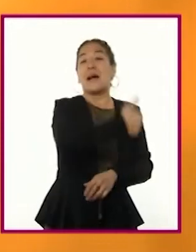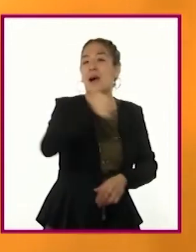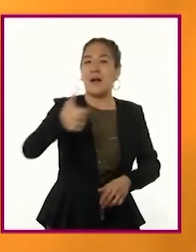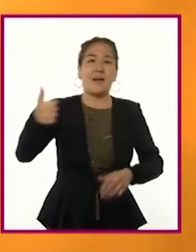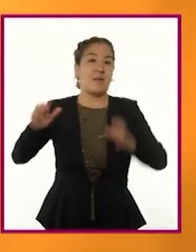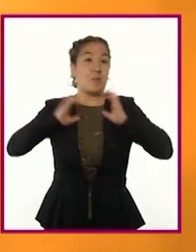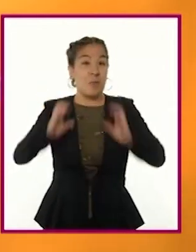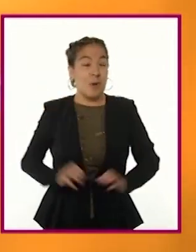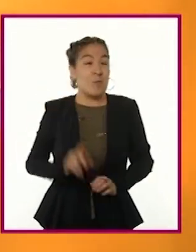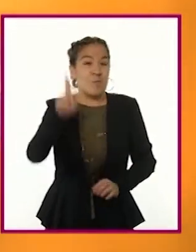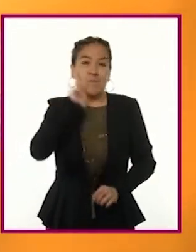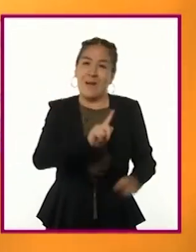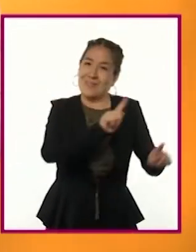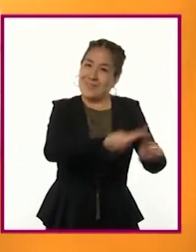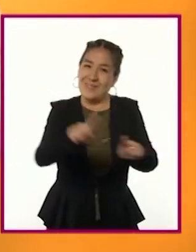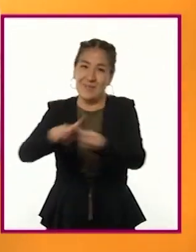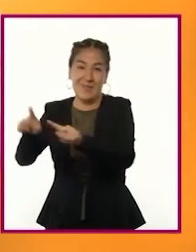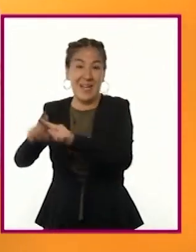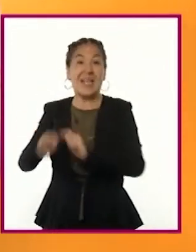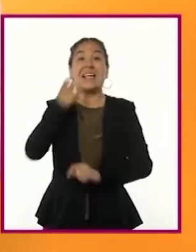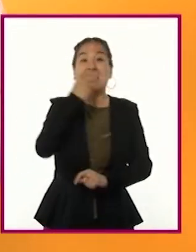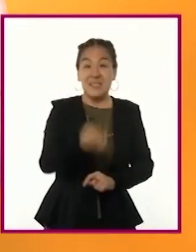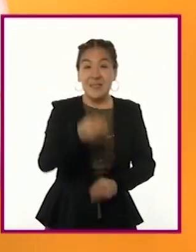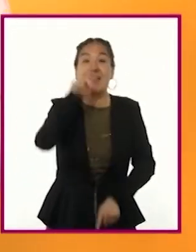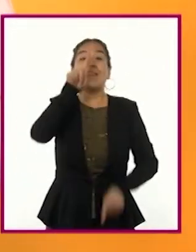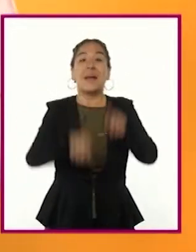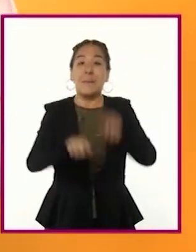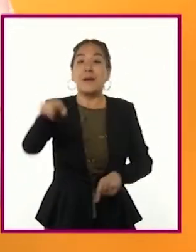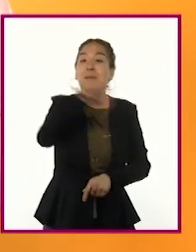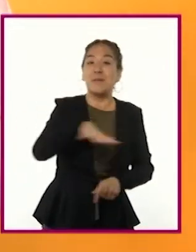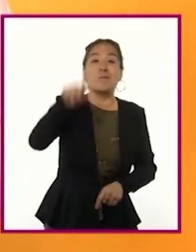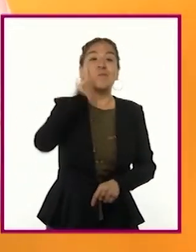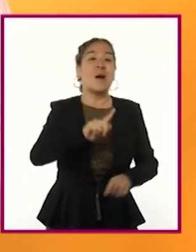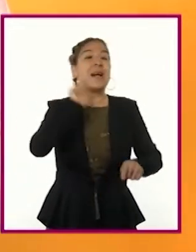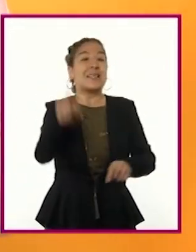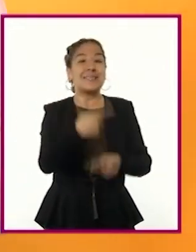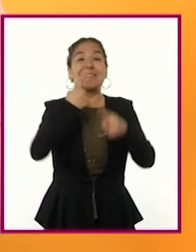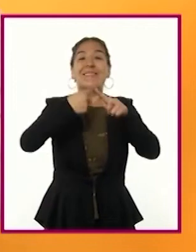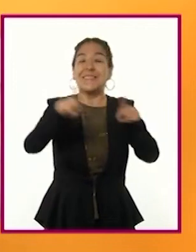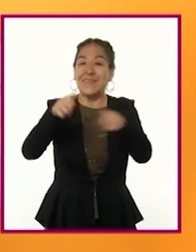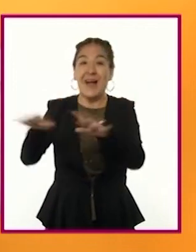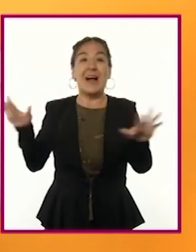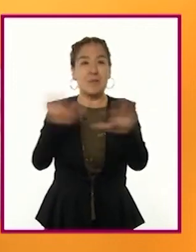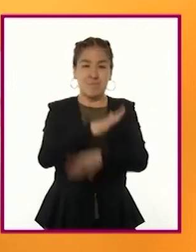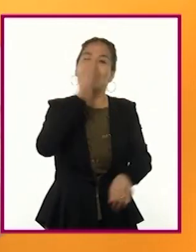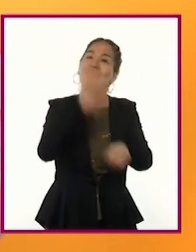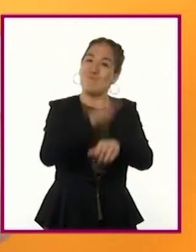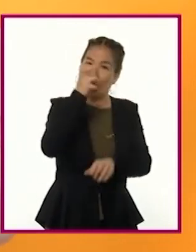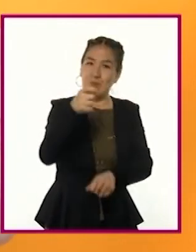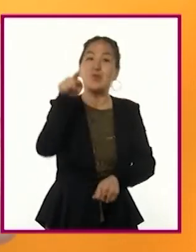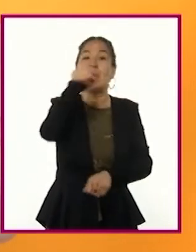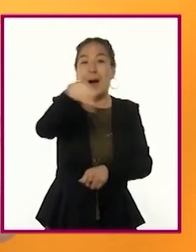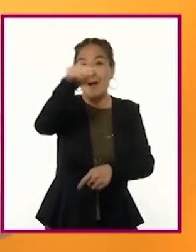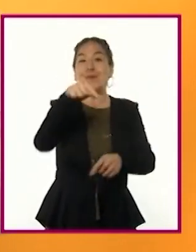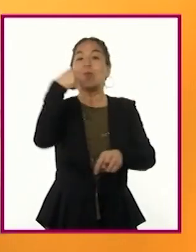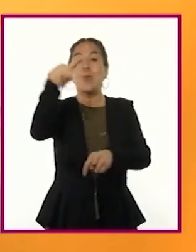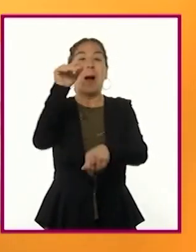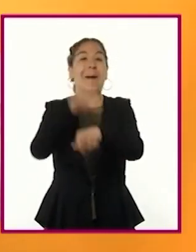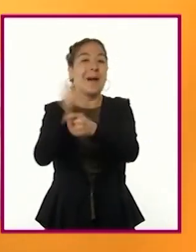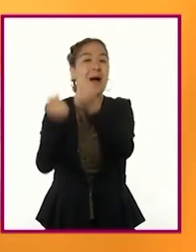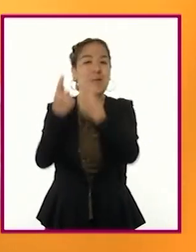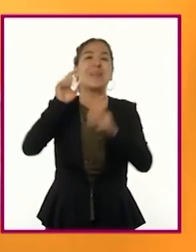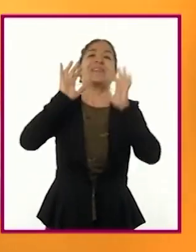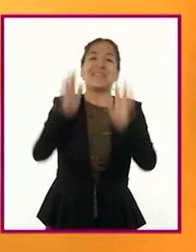tanto también el momento en el que se producen las hormonas sexuales. Es por ello que algunas de tus amigas ya iniciaron con este ciclo